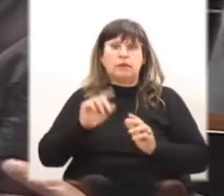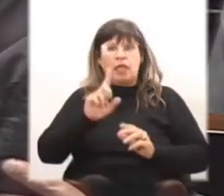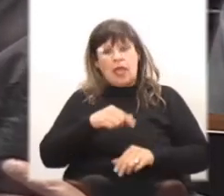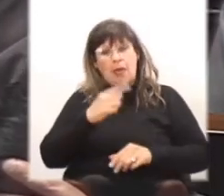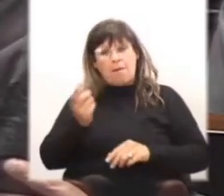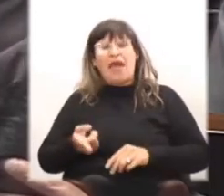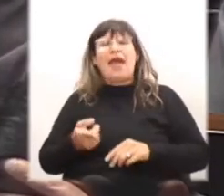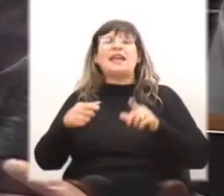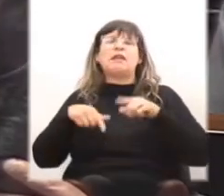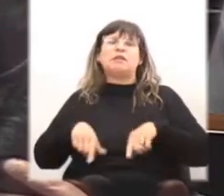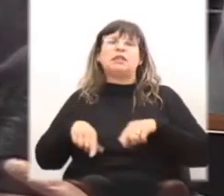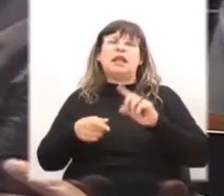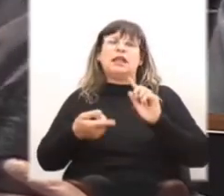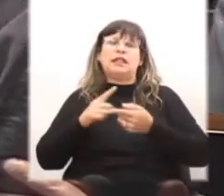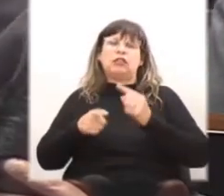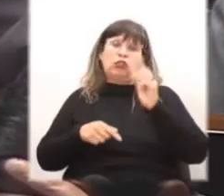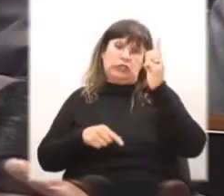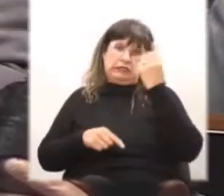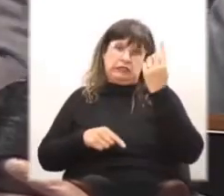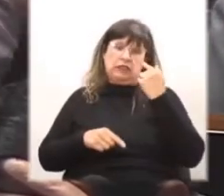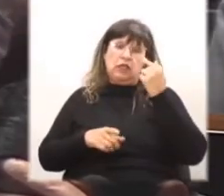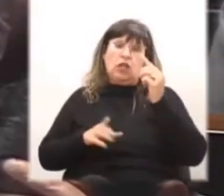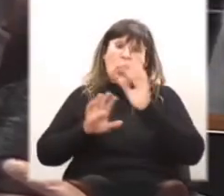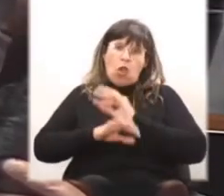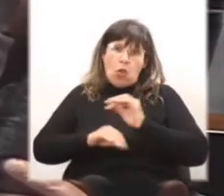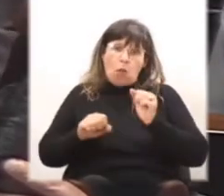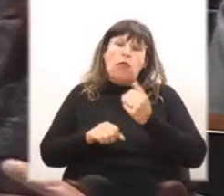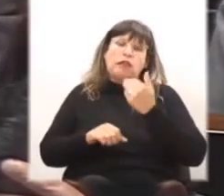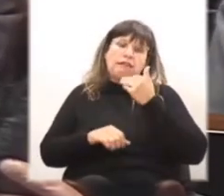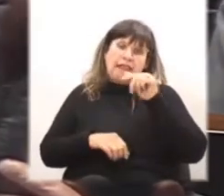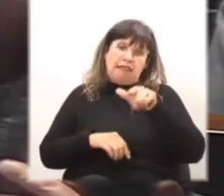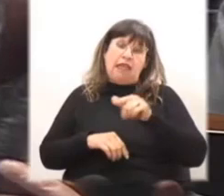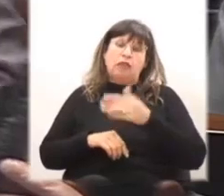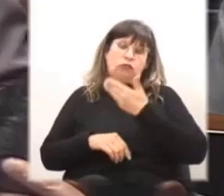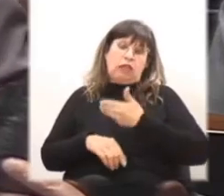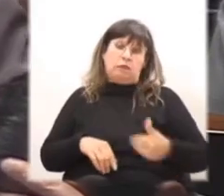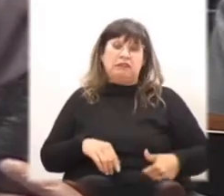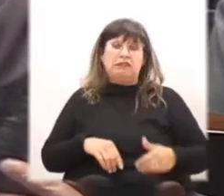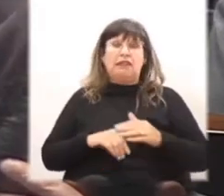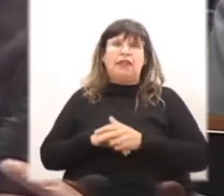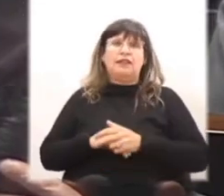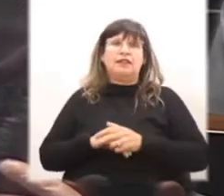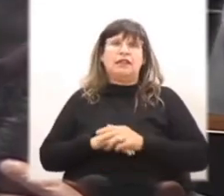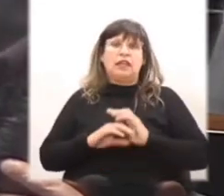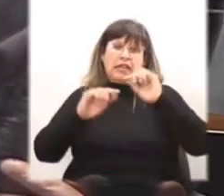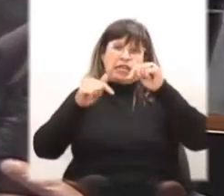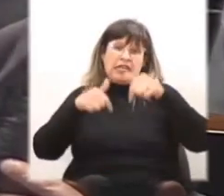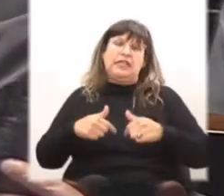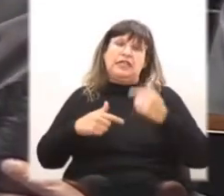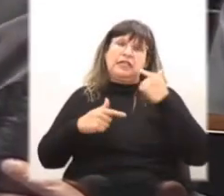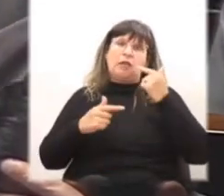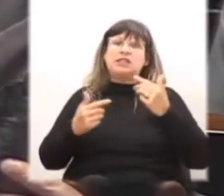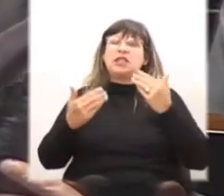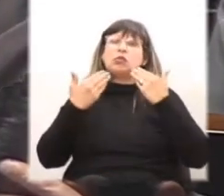señor canciller, podrá entender, señor presidente, que esto va a ser una interpelación